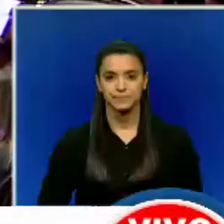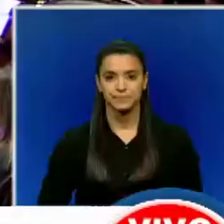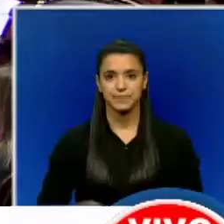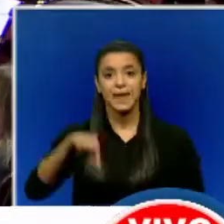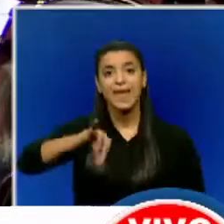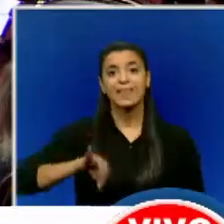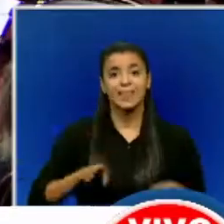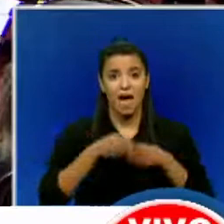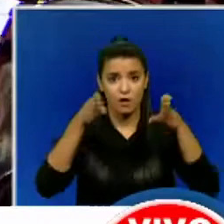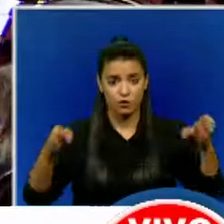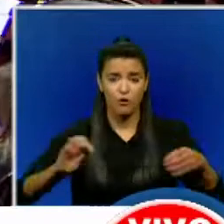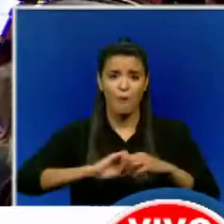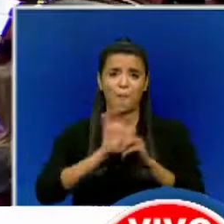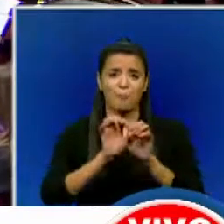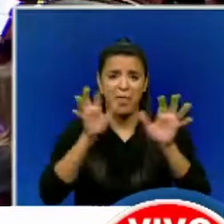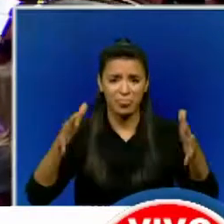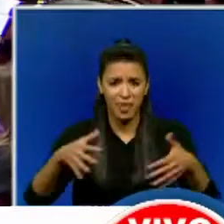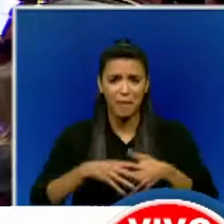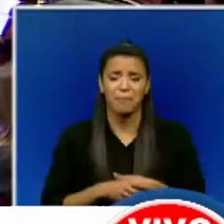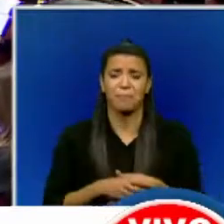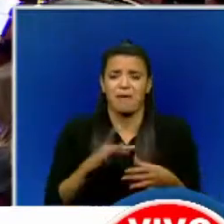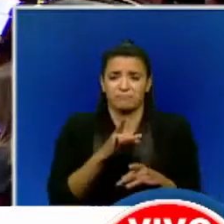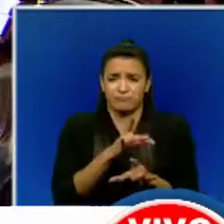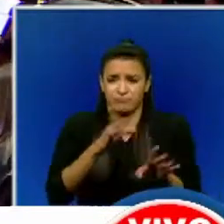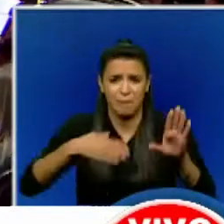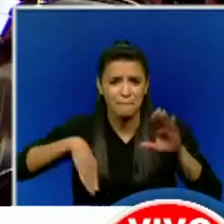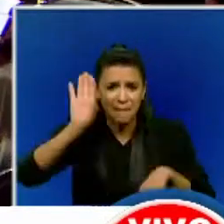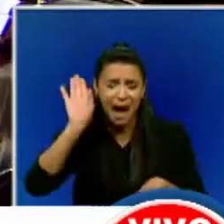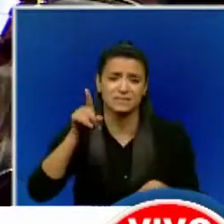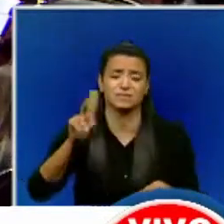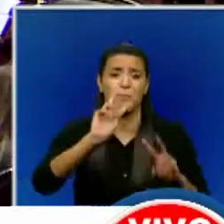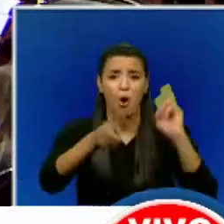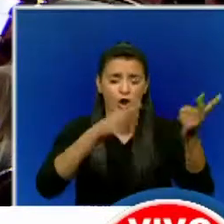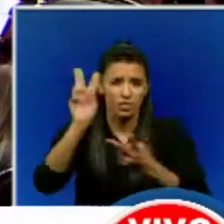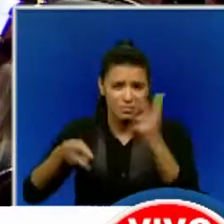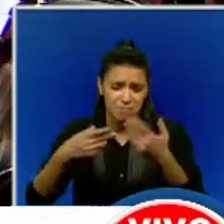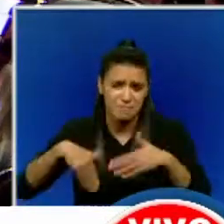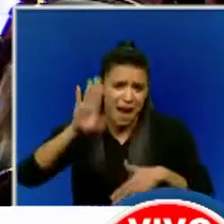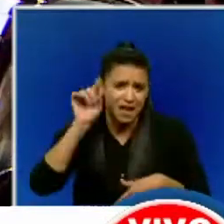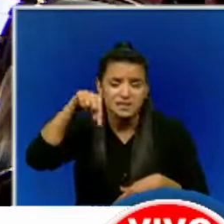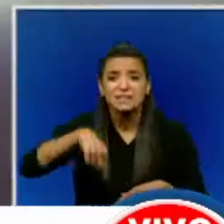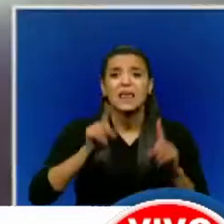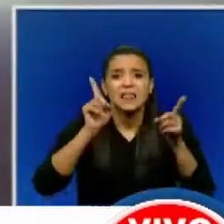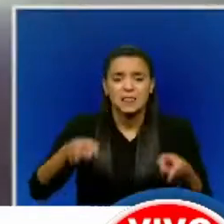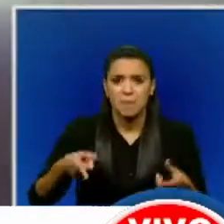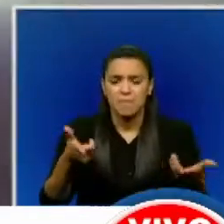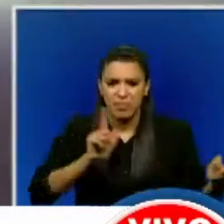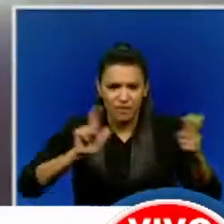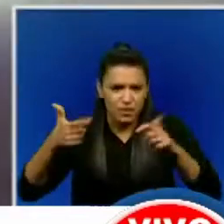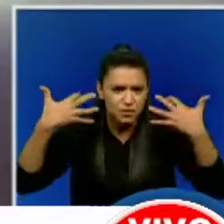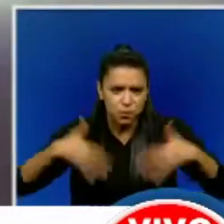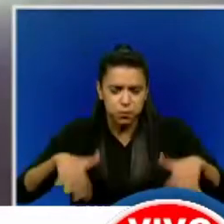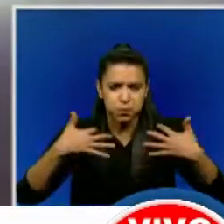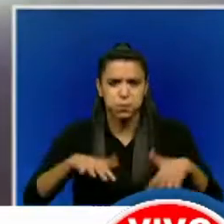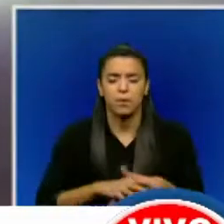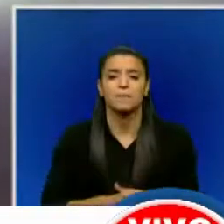la pandemia es mucho más contagiosa, más mortal y también amplió la brecha